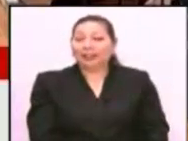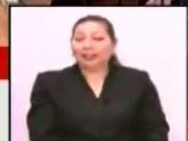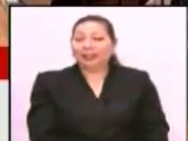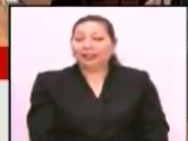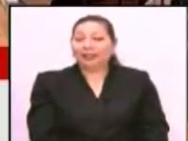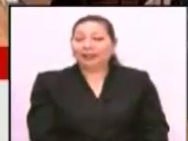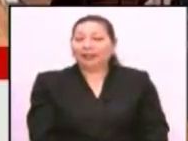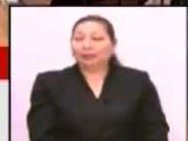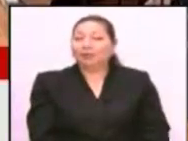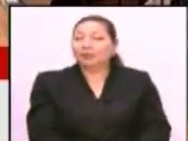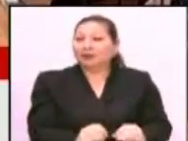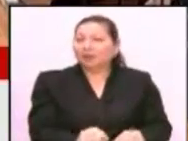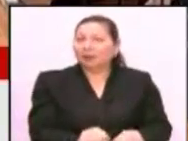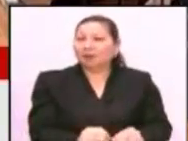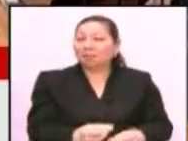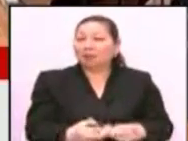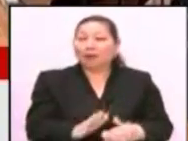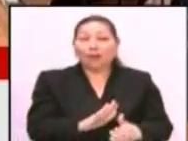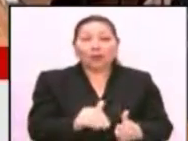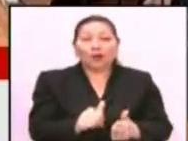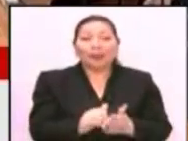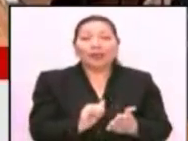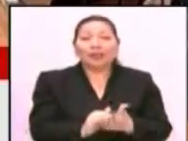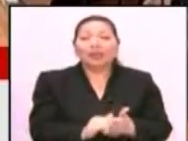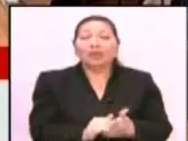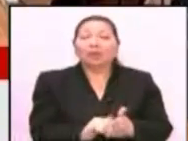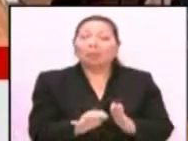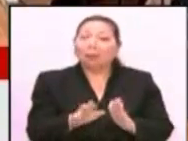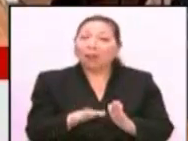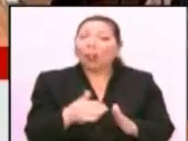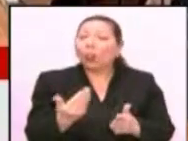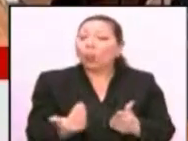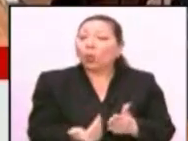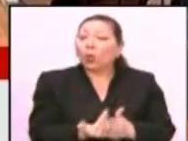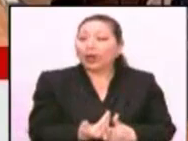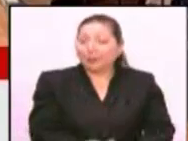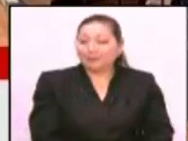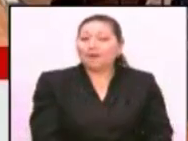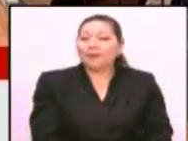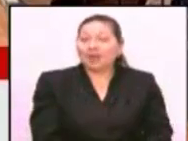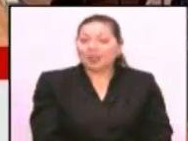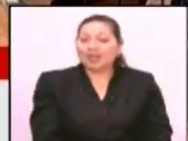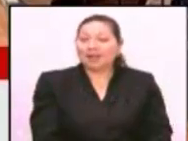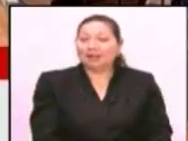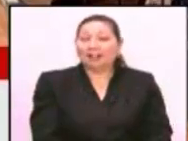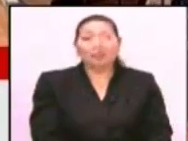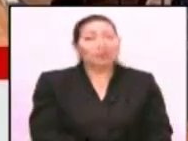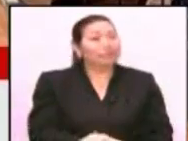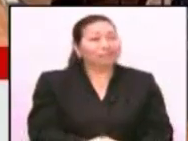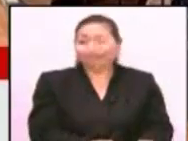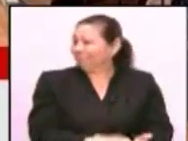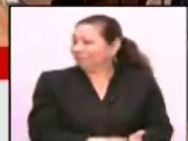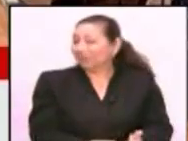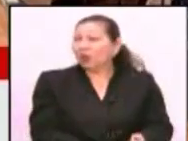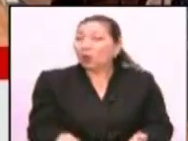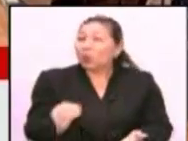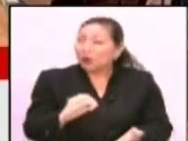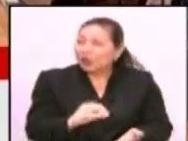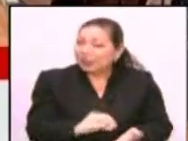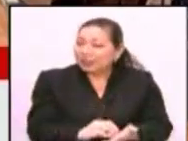Nosotros estamos apostando en cárceles productivas a todo aquel que sea primario dentro de los penales, ¿no es cierto? No significa que a un